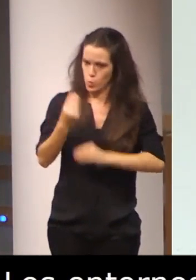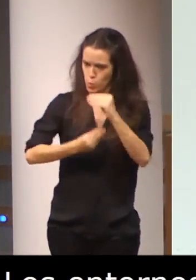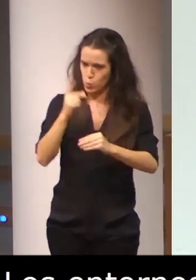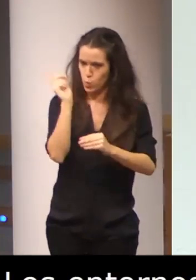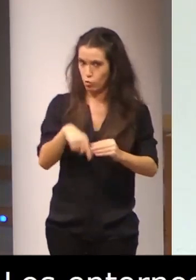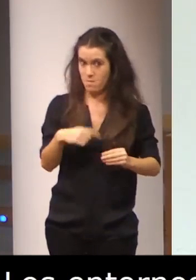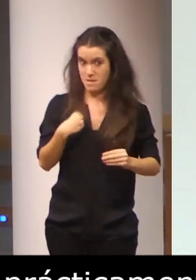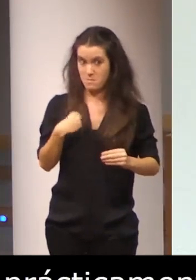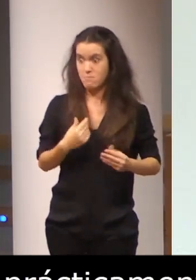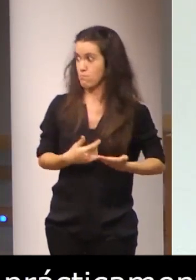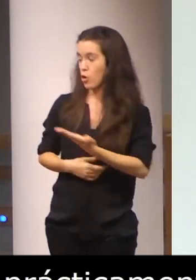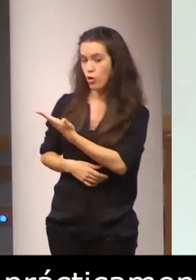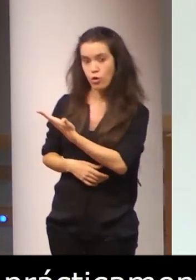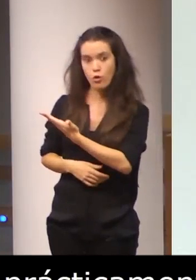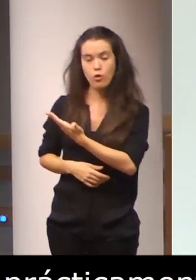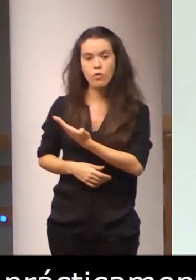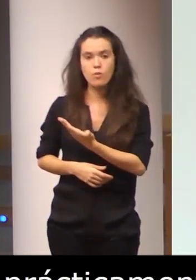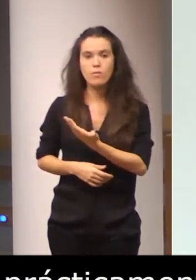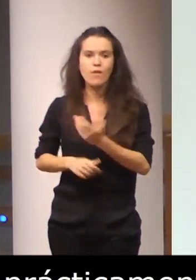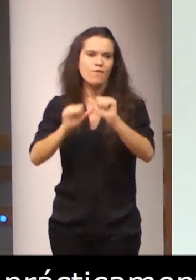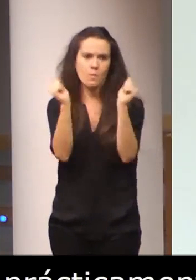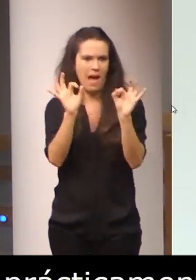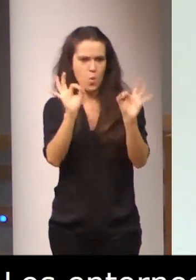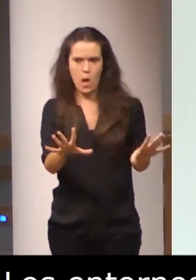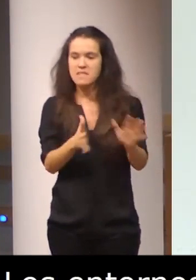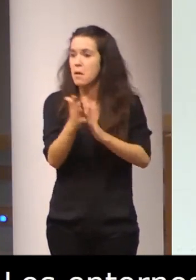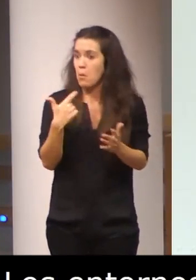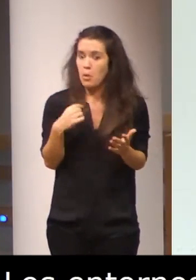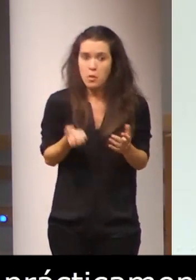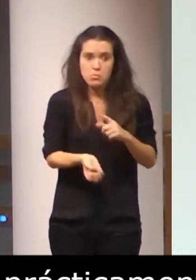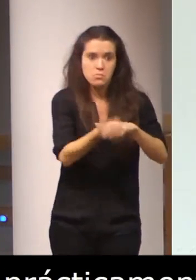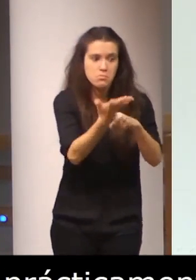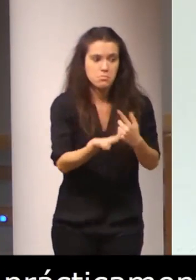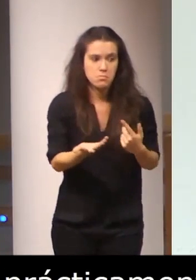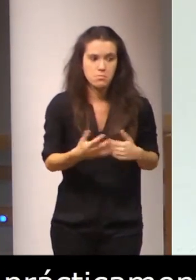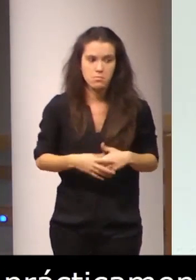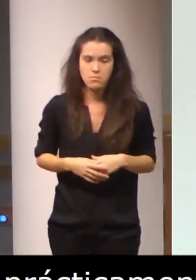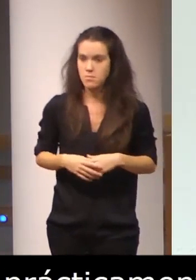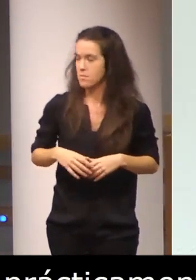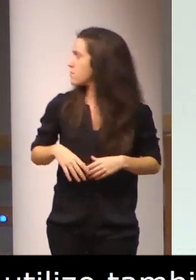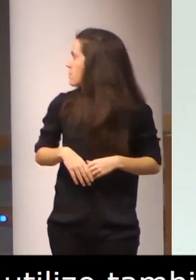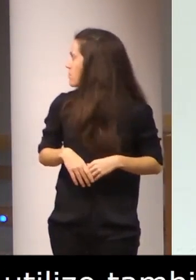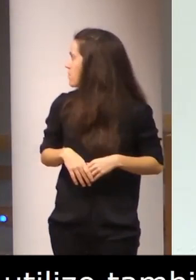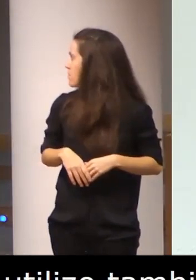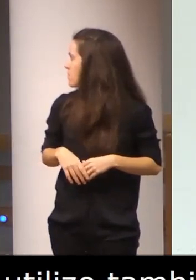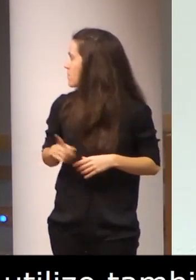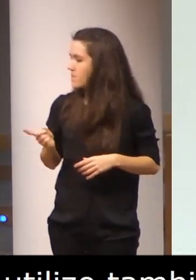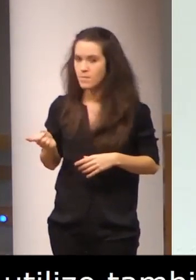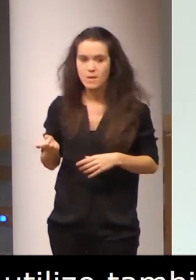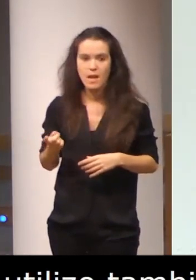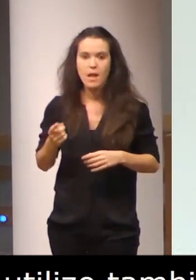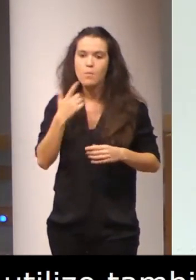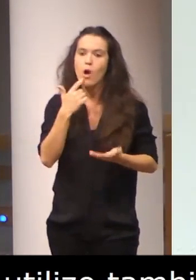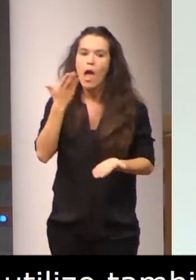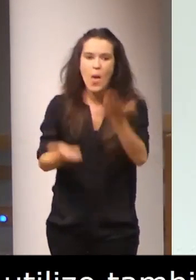para de la misma manera. Entonces, puedo subir aquí pues evaluaciones, pero también contenidos.